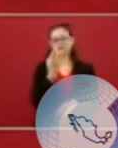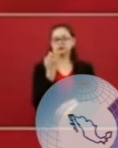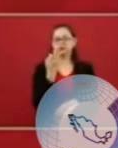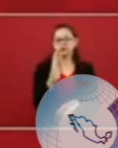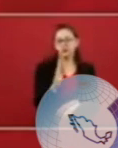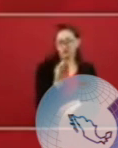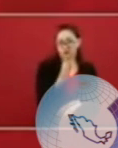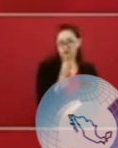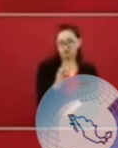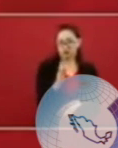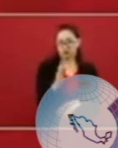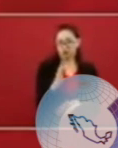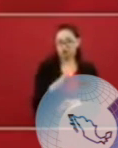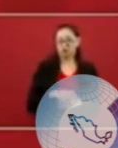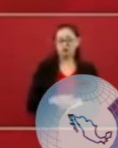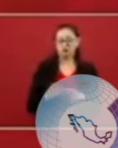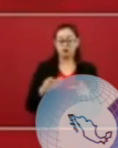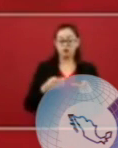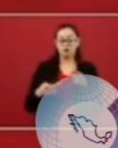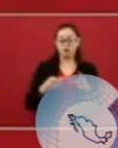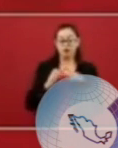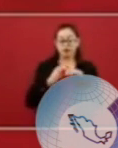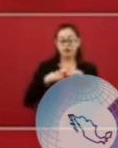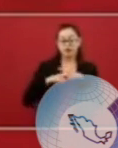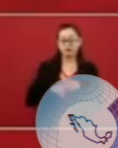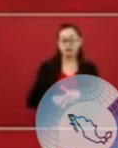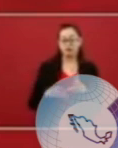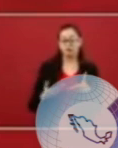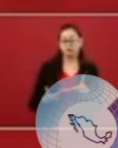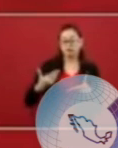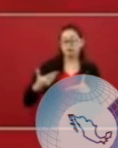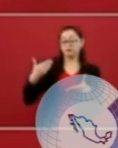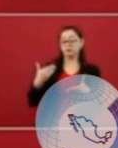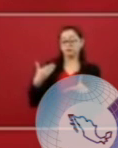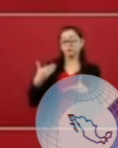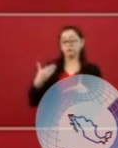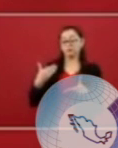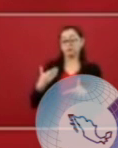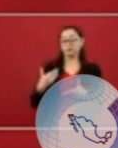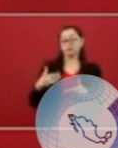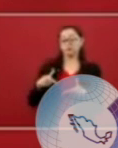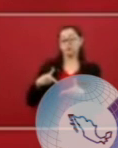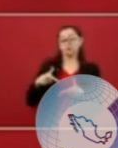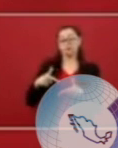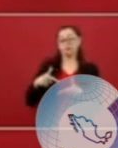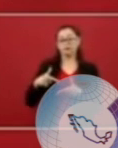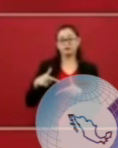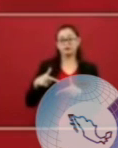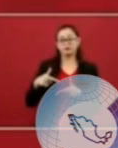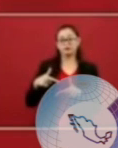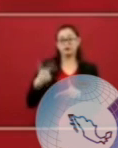comenzamos este plan hace 12 meses.